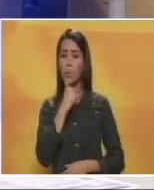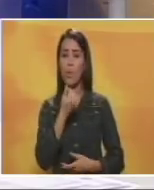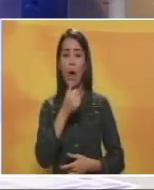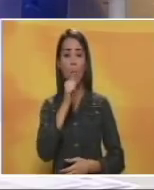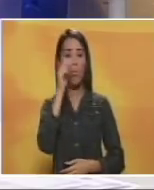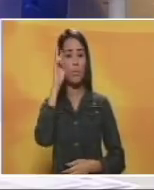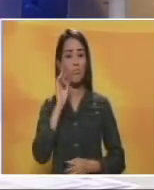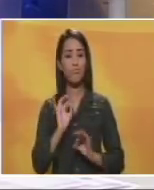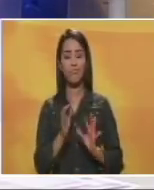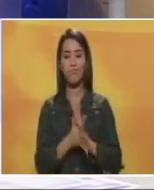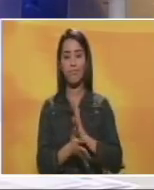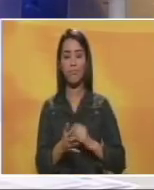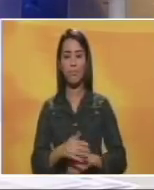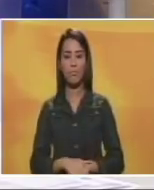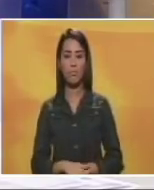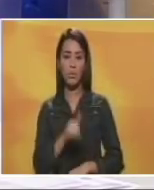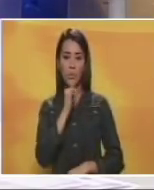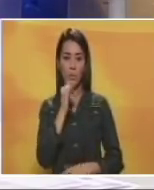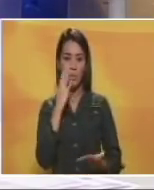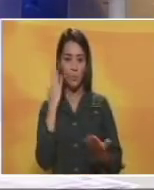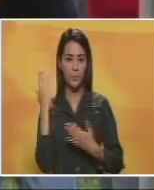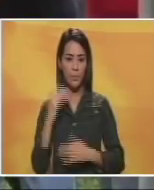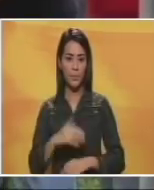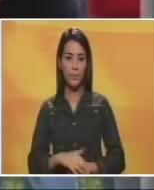potable. Diana López nos amplía la información.